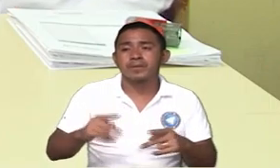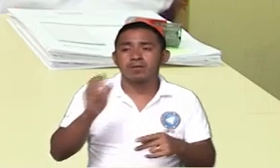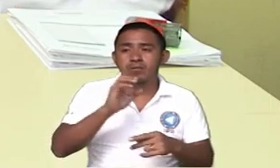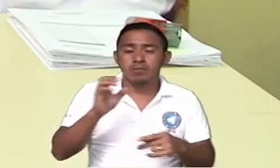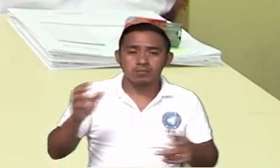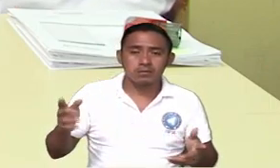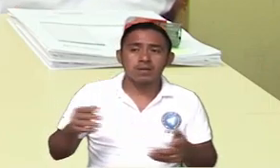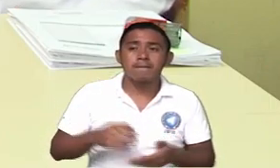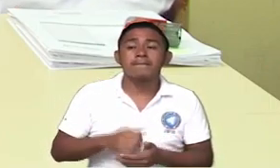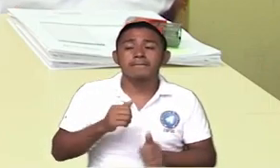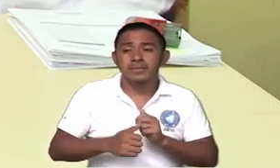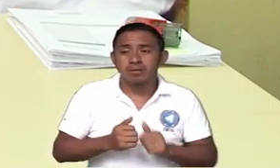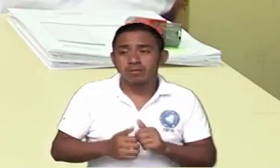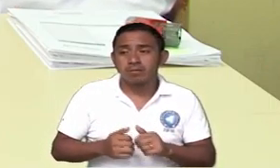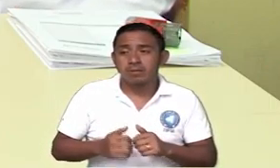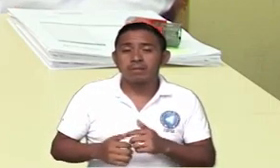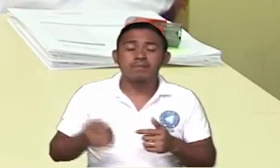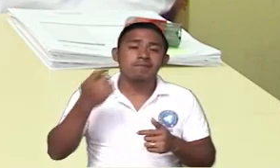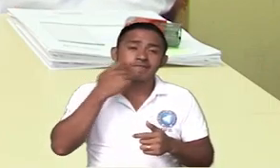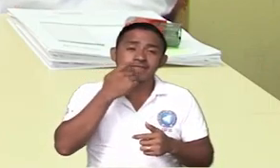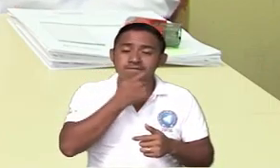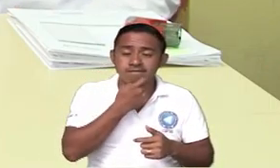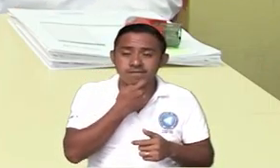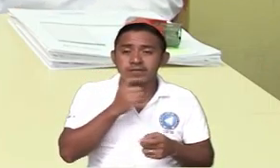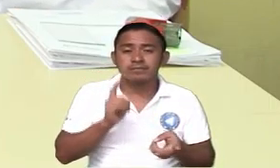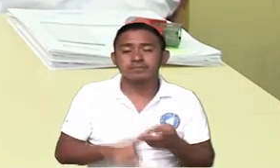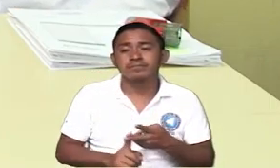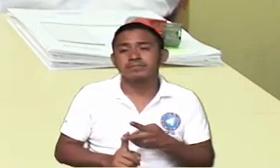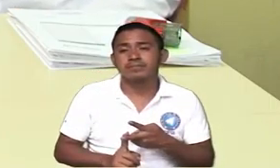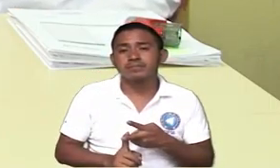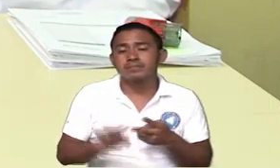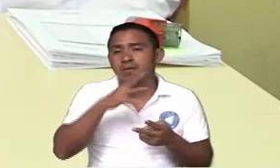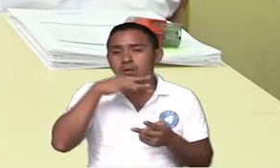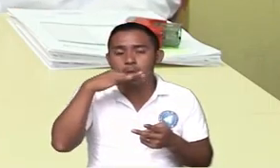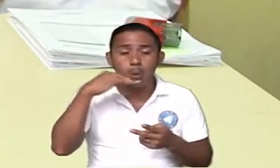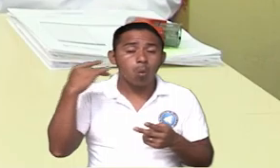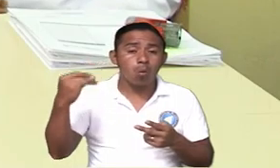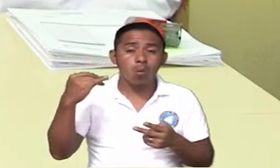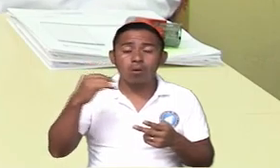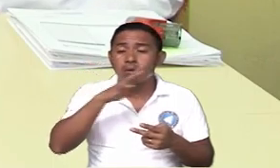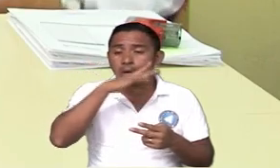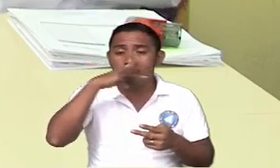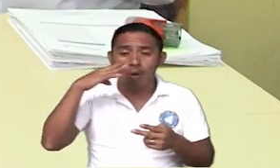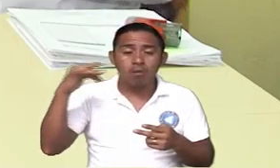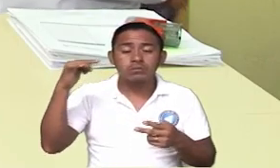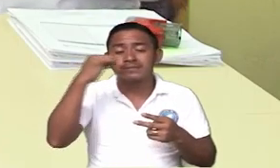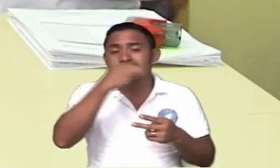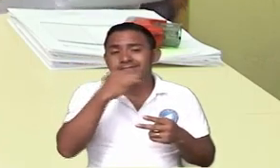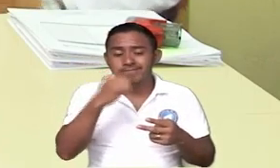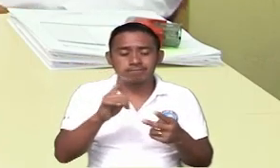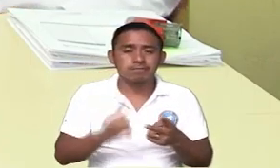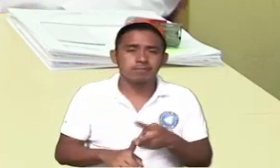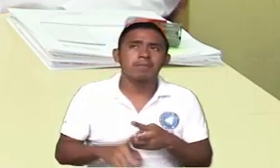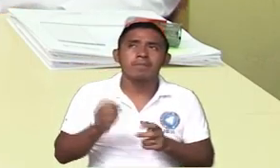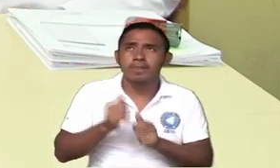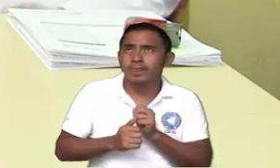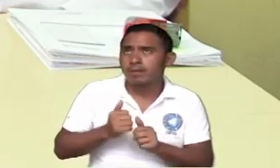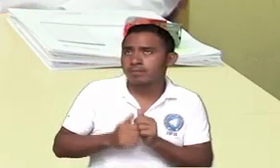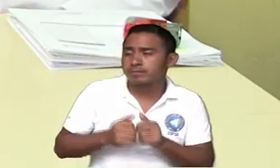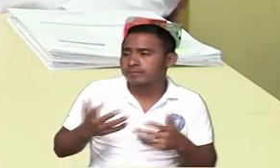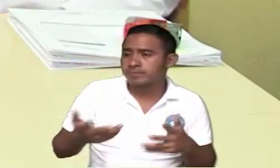está dañando la coloración de los dientes. No solo la coloración, sino lo que decía vos, por ejemplo, cae directo al estómago. Entonces